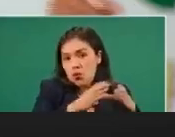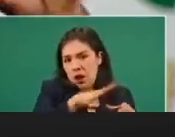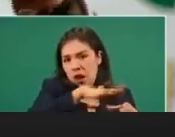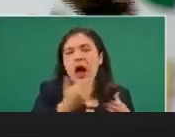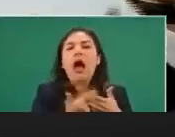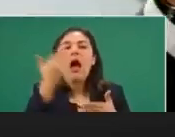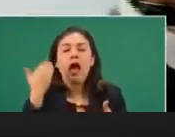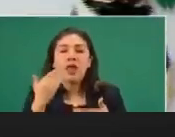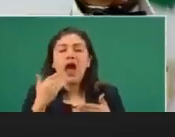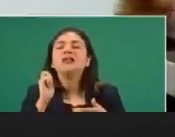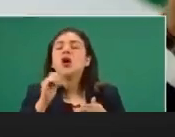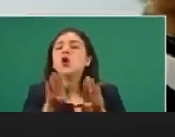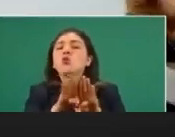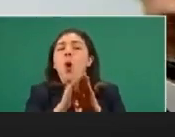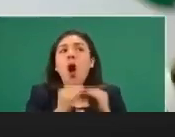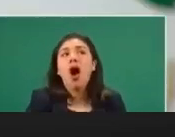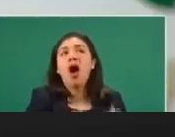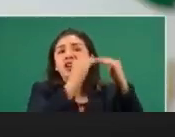los de arriba.